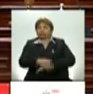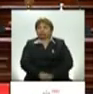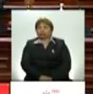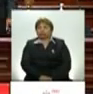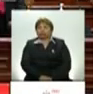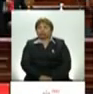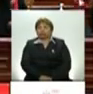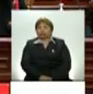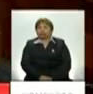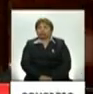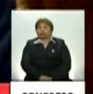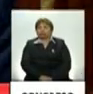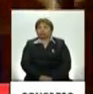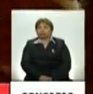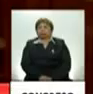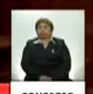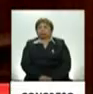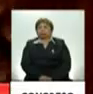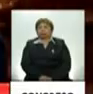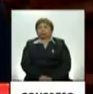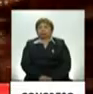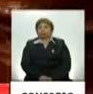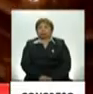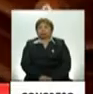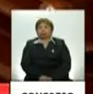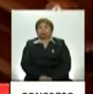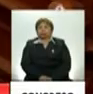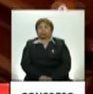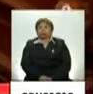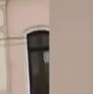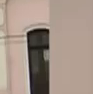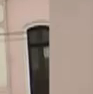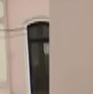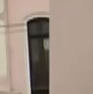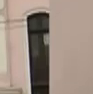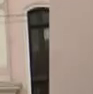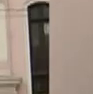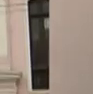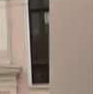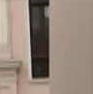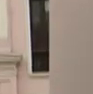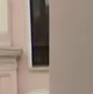de los militantes estén trabajando en la municipalidad donde usted trabaja?